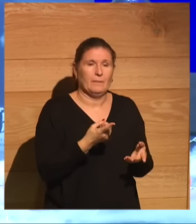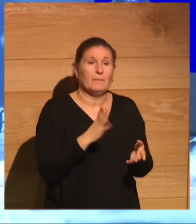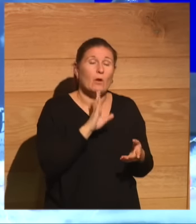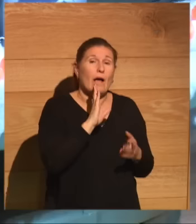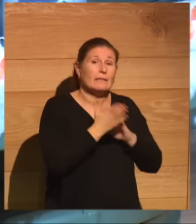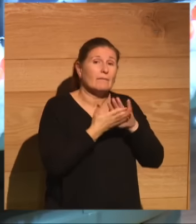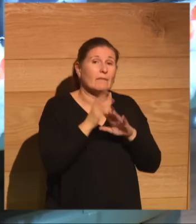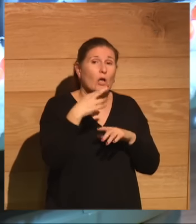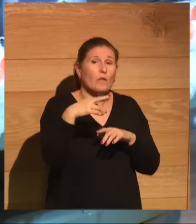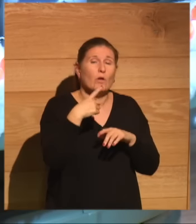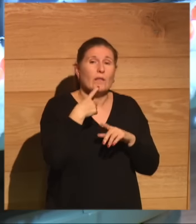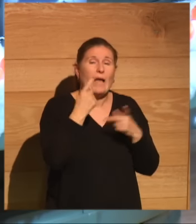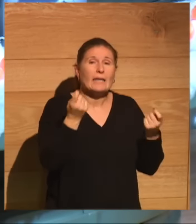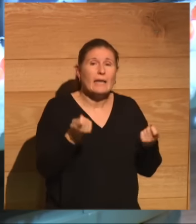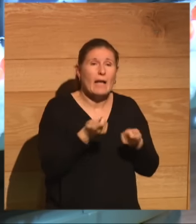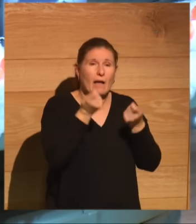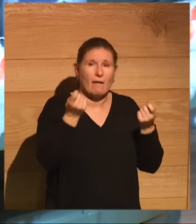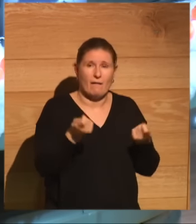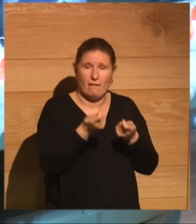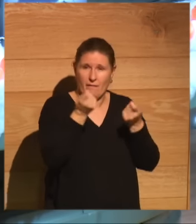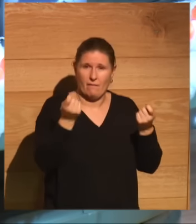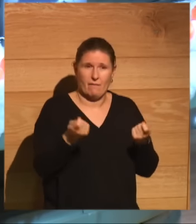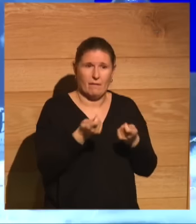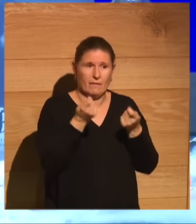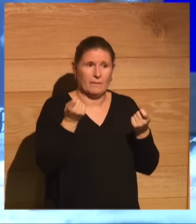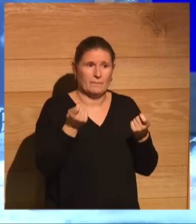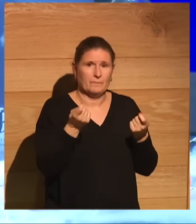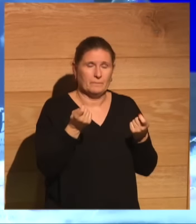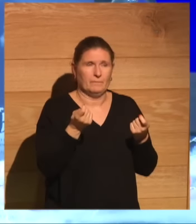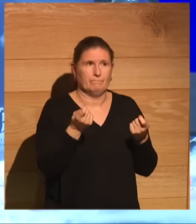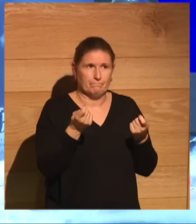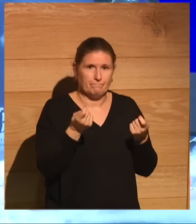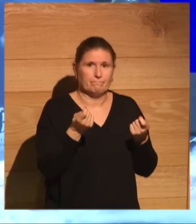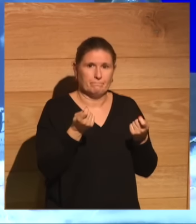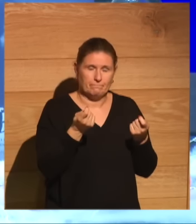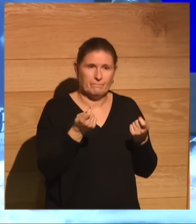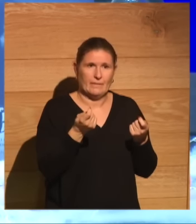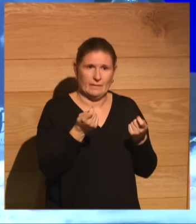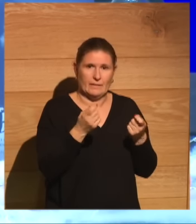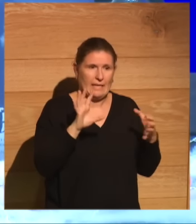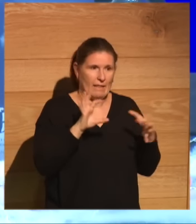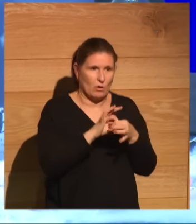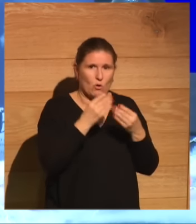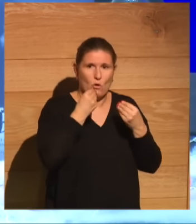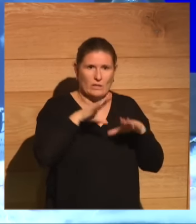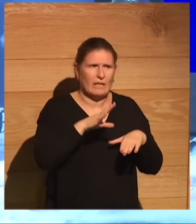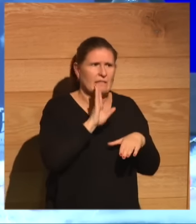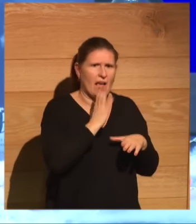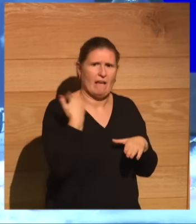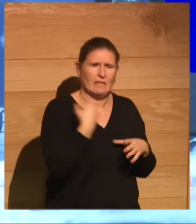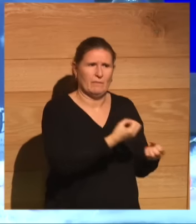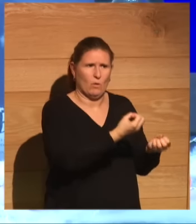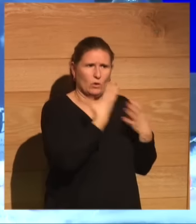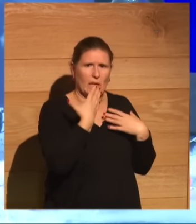hablaba, Rodrigo, de la campaña de publicidad que se hizo y creo que ubica muy bien una historia que me contaron alguna vez